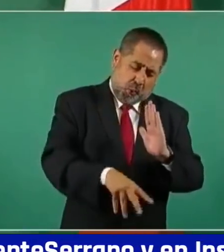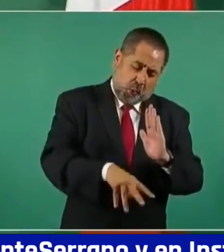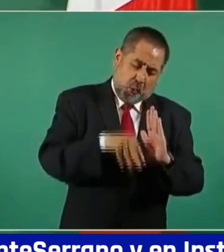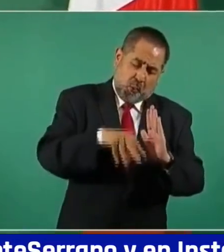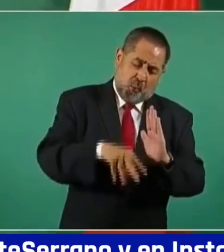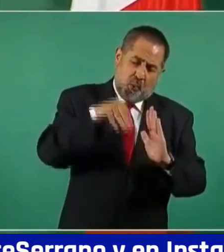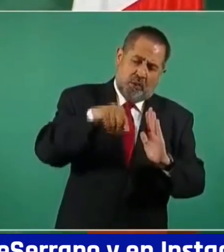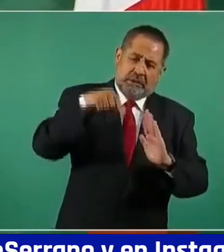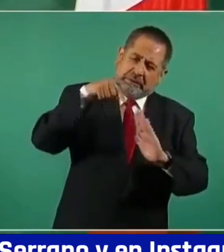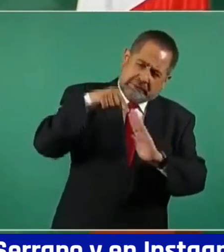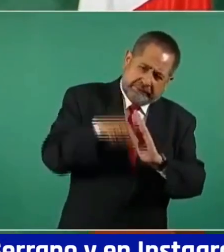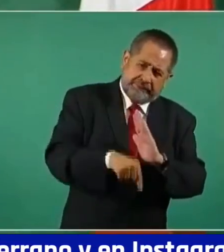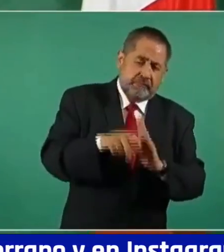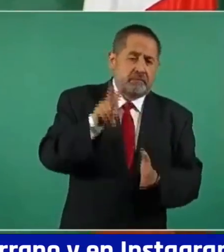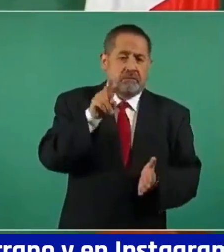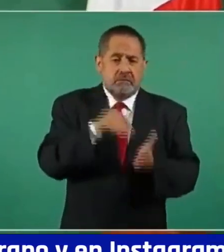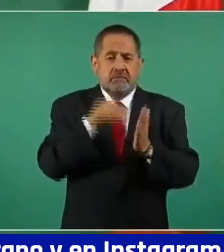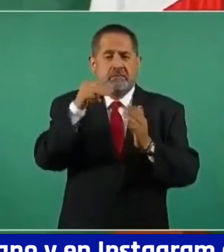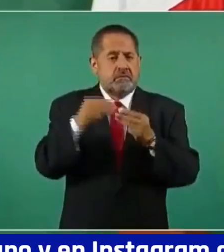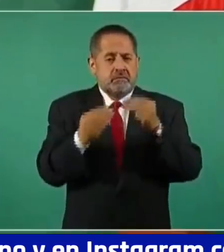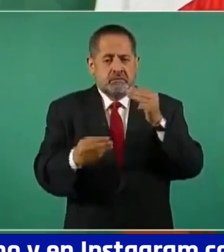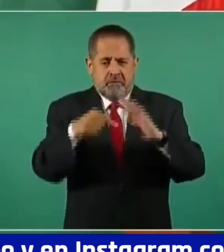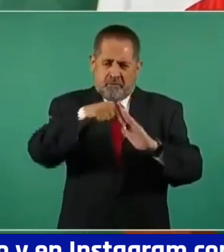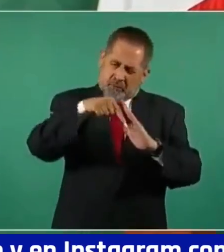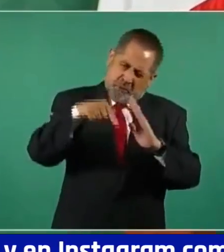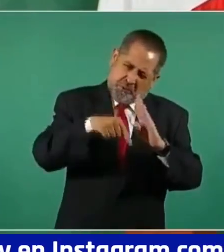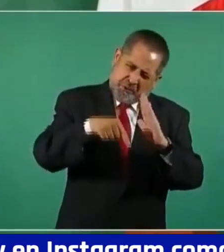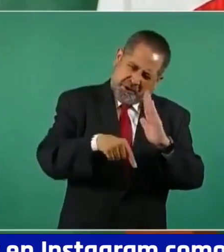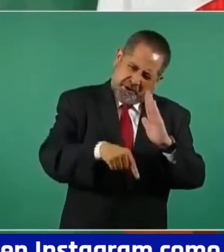a 2,000 metros de profundidad.